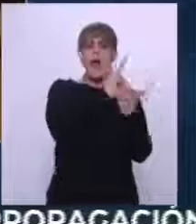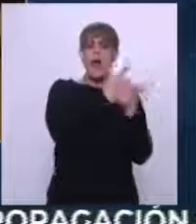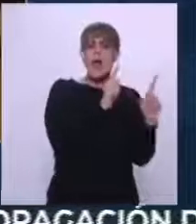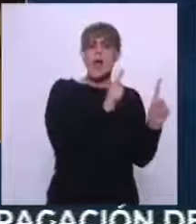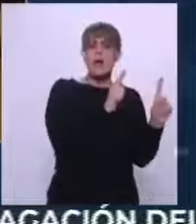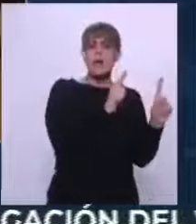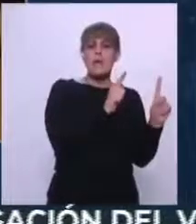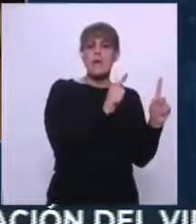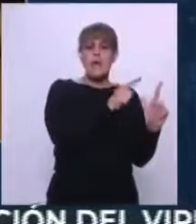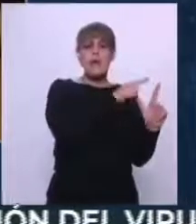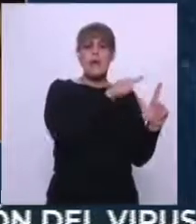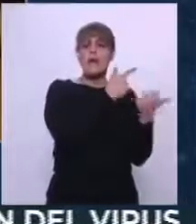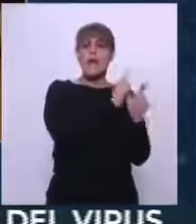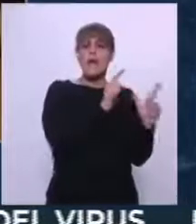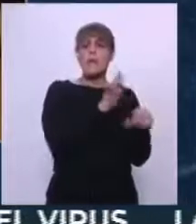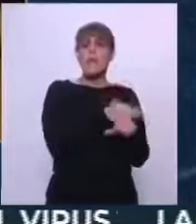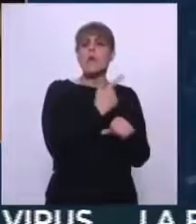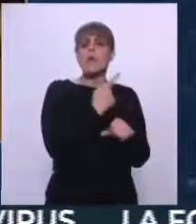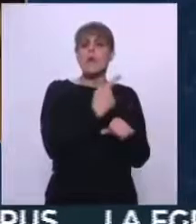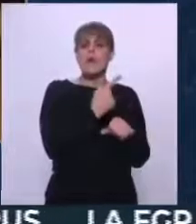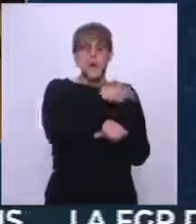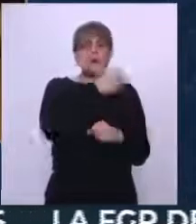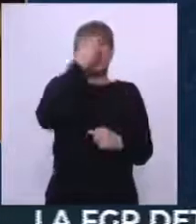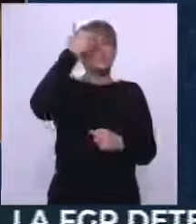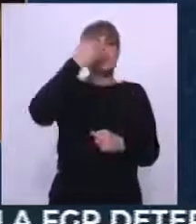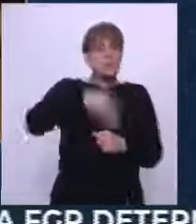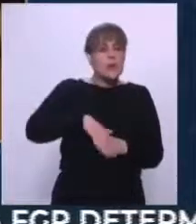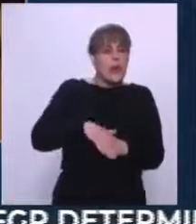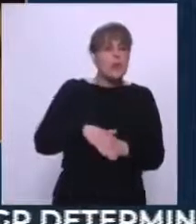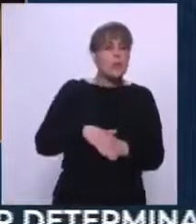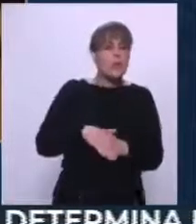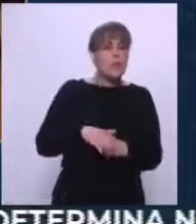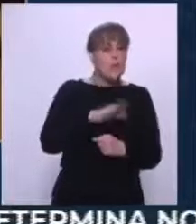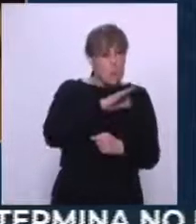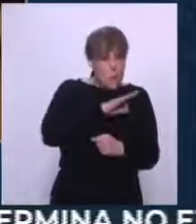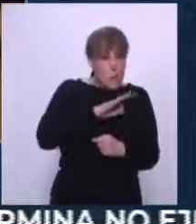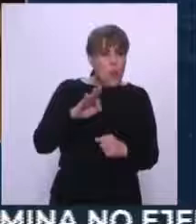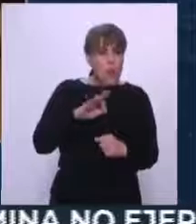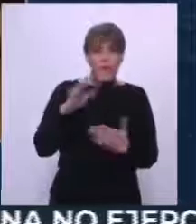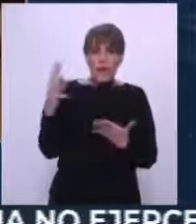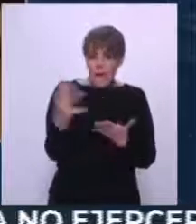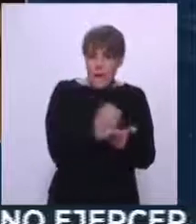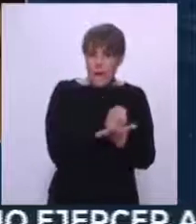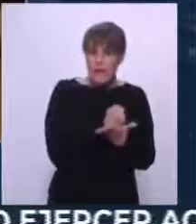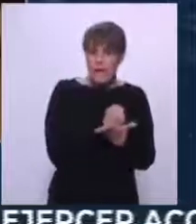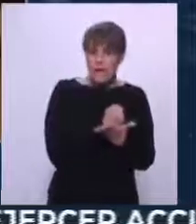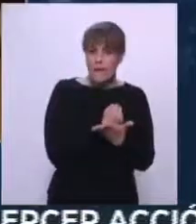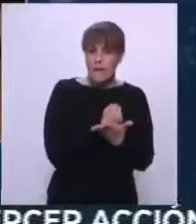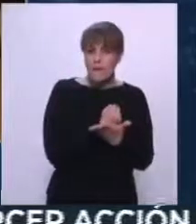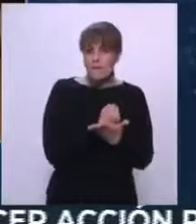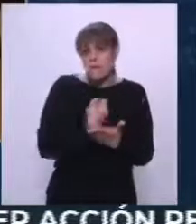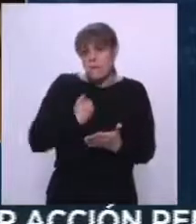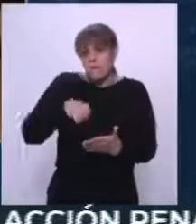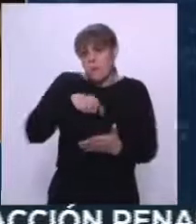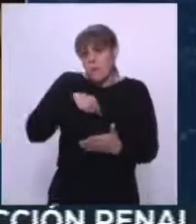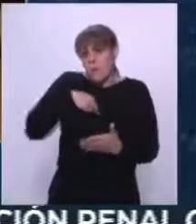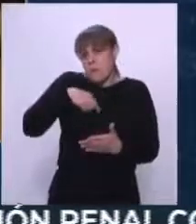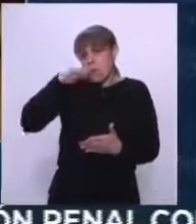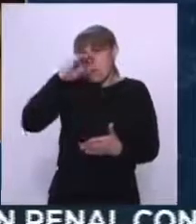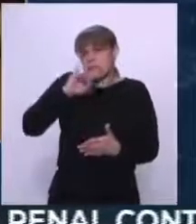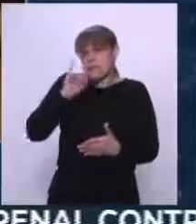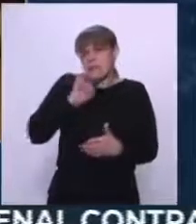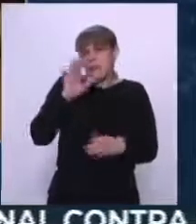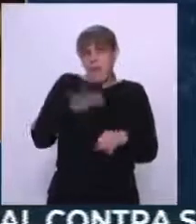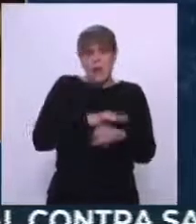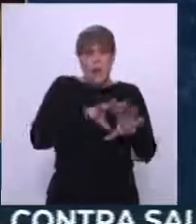ellos mismos que iban a poder, que iban a poder ganar el caso, pues hubiéramos pensado que sí, porque se le arrestó, pero se